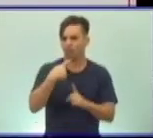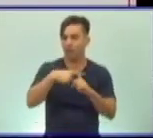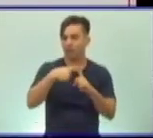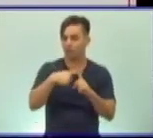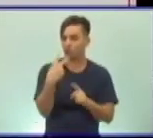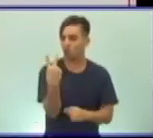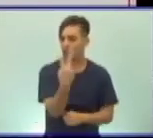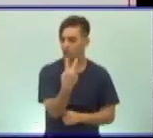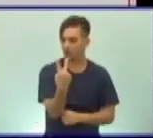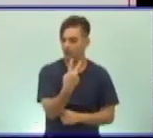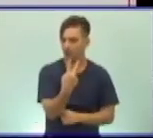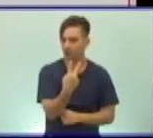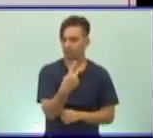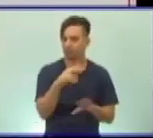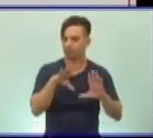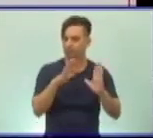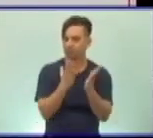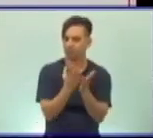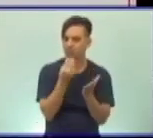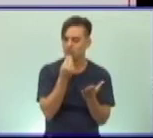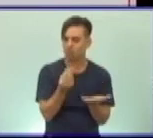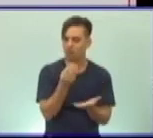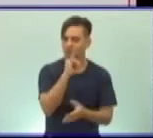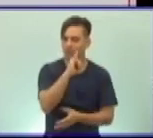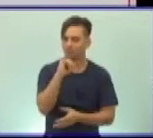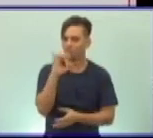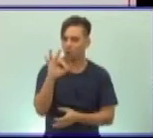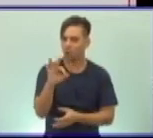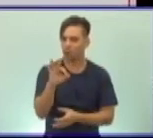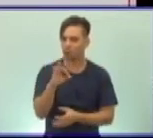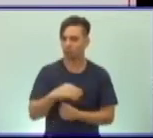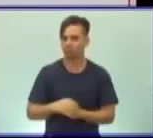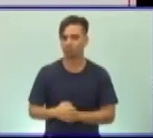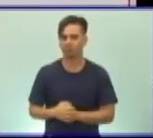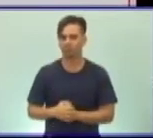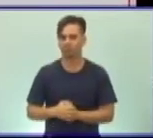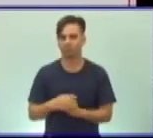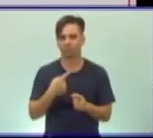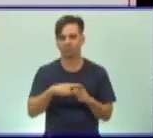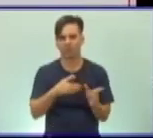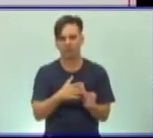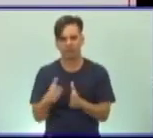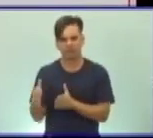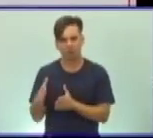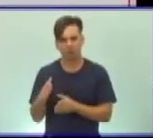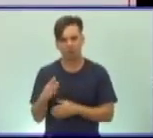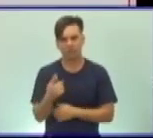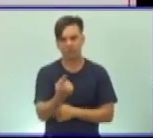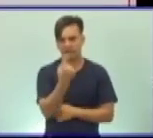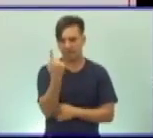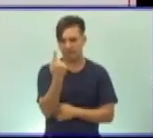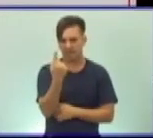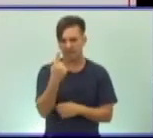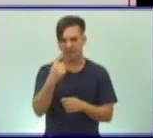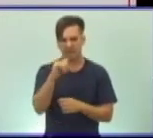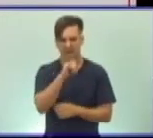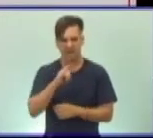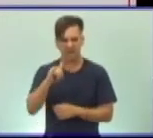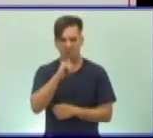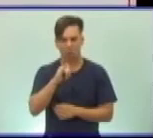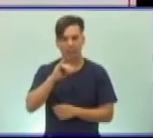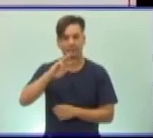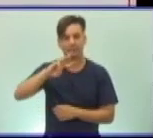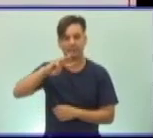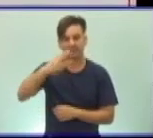dar 668. Y que la primera es igual al triplo de la segunda. Multiplique la segunda por 3 y verifique que le da la